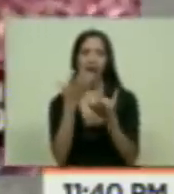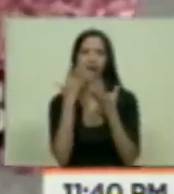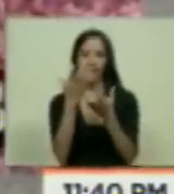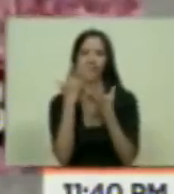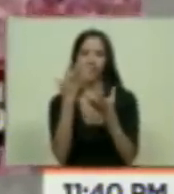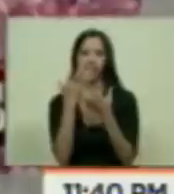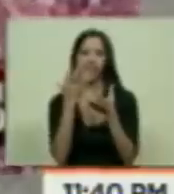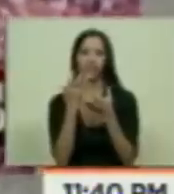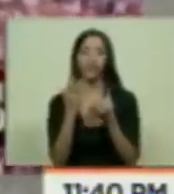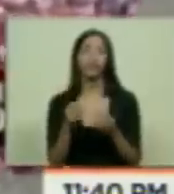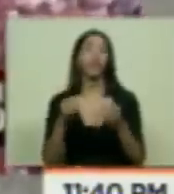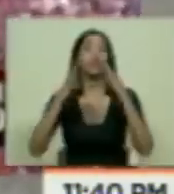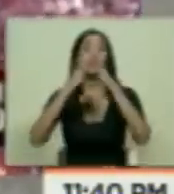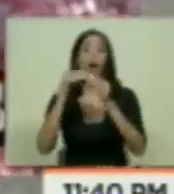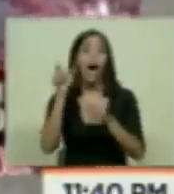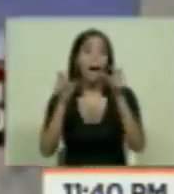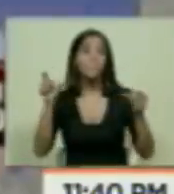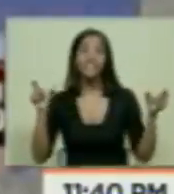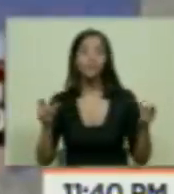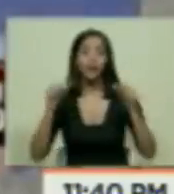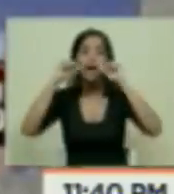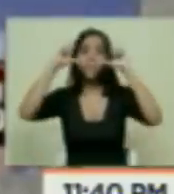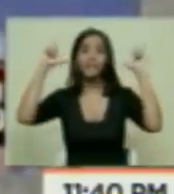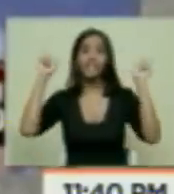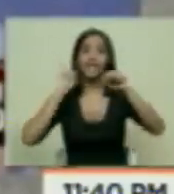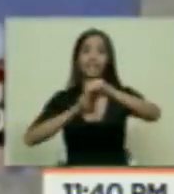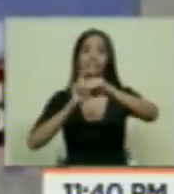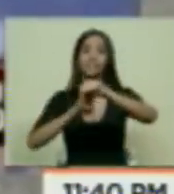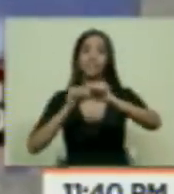Todo el mundo a levantarse muy temprano